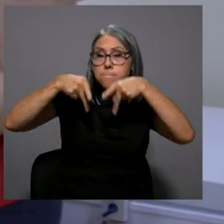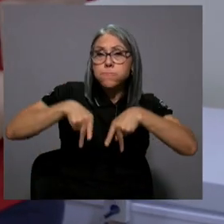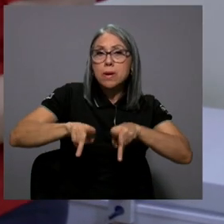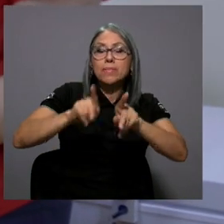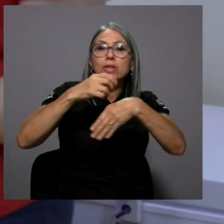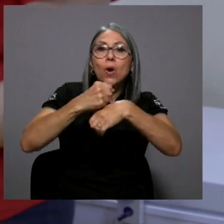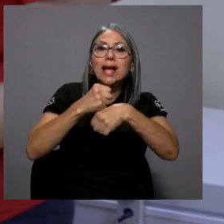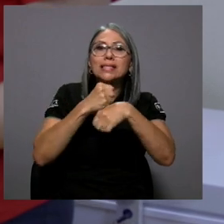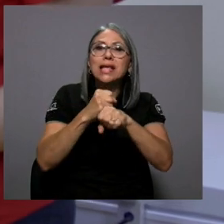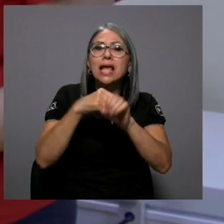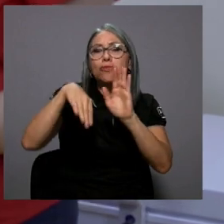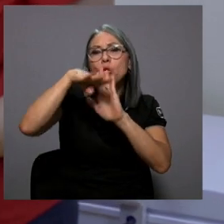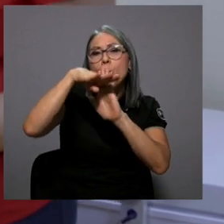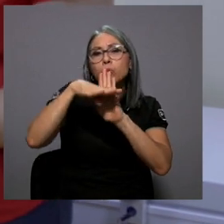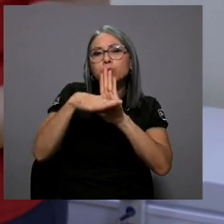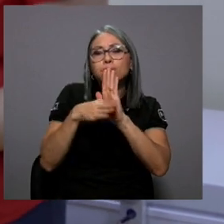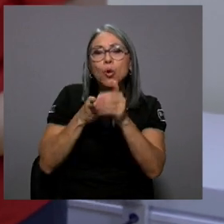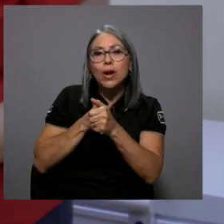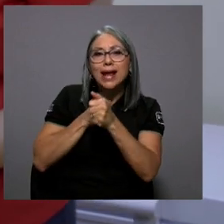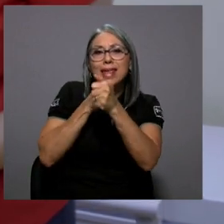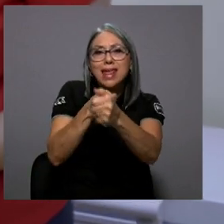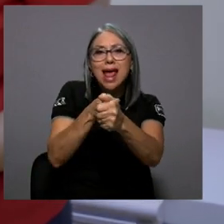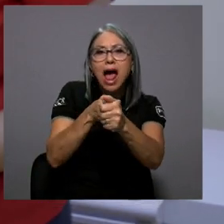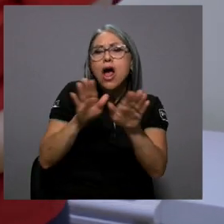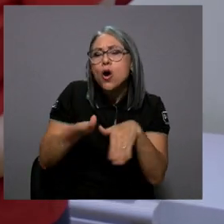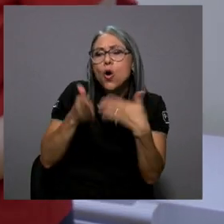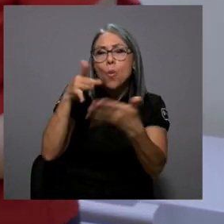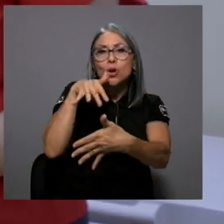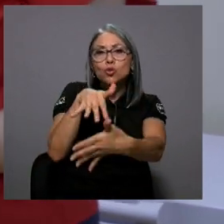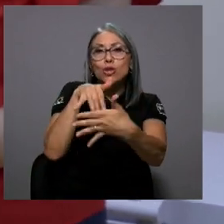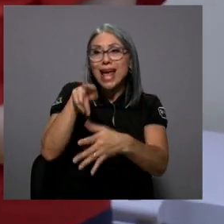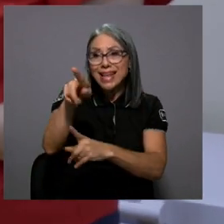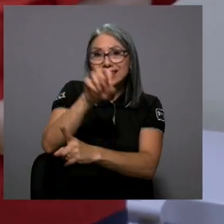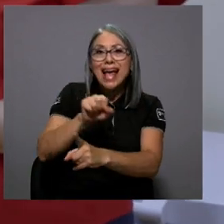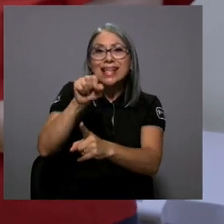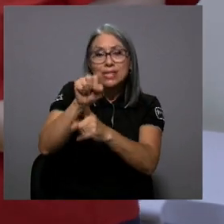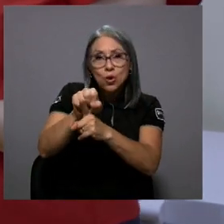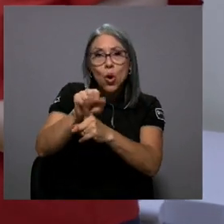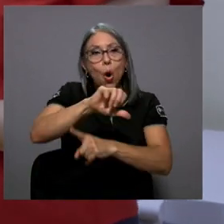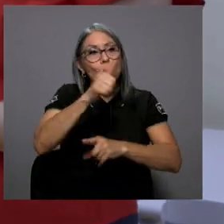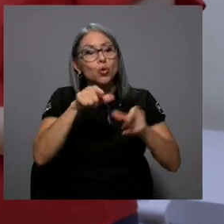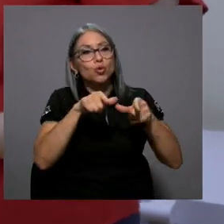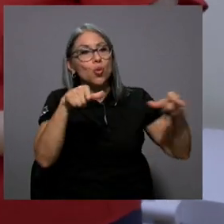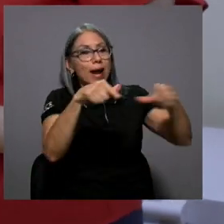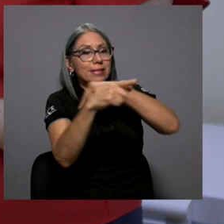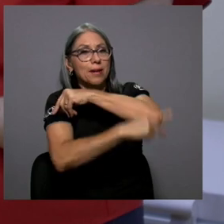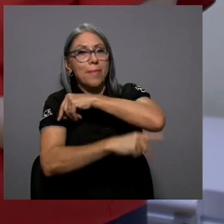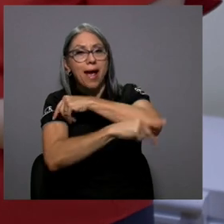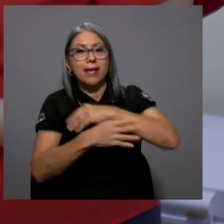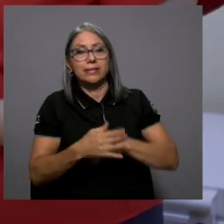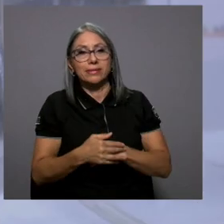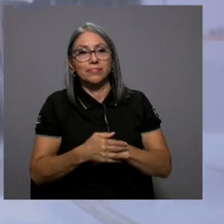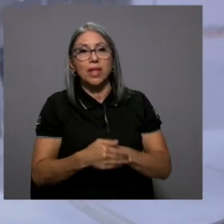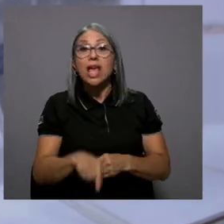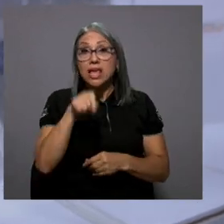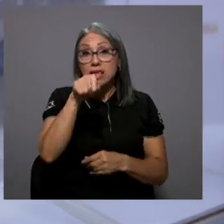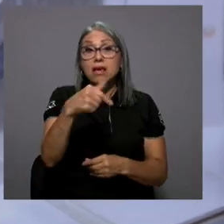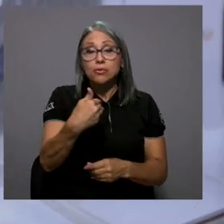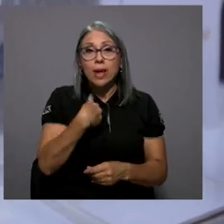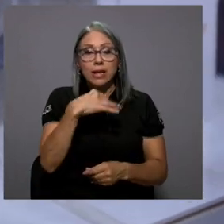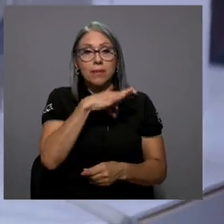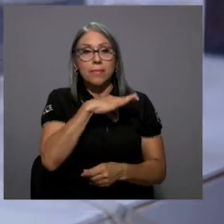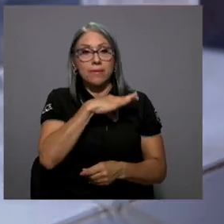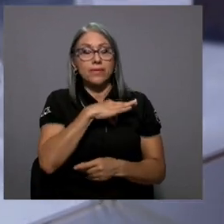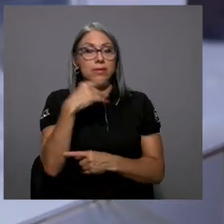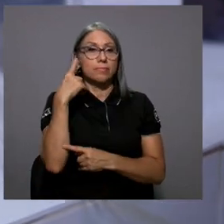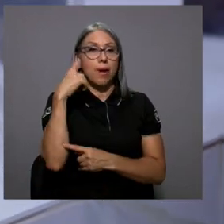como una pequeña guía de cómo estudiar esa problemática en otros lugares del país, y eso va a tener